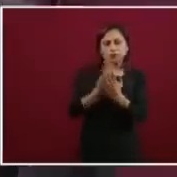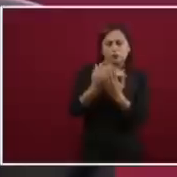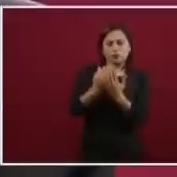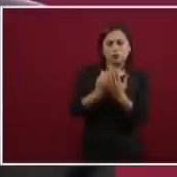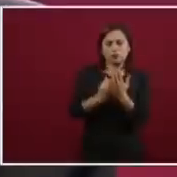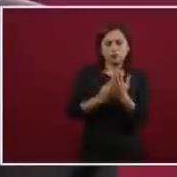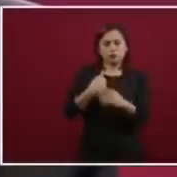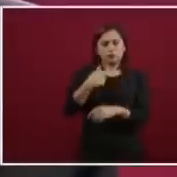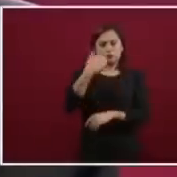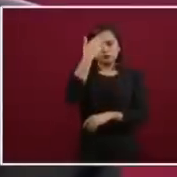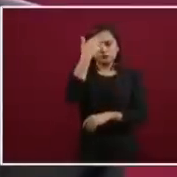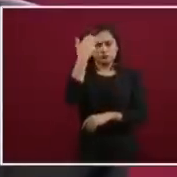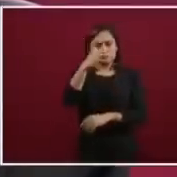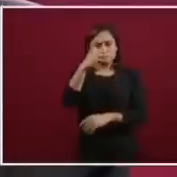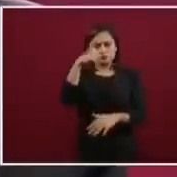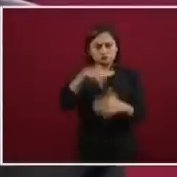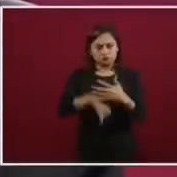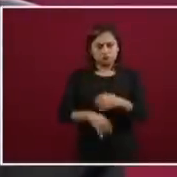es 'garantizar